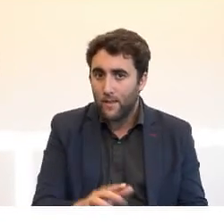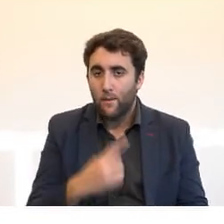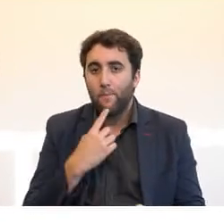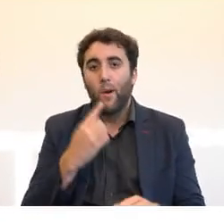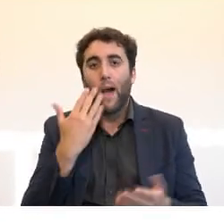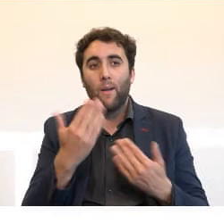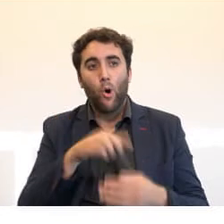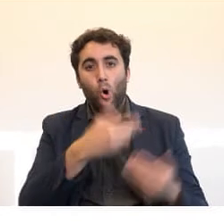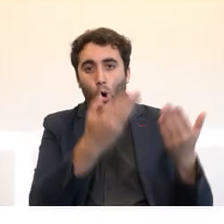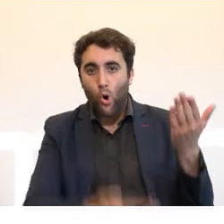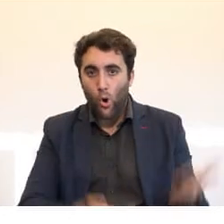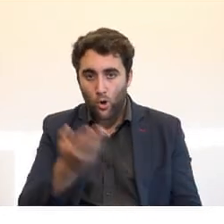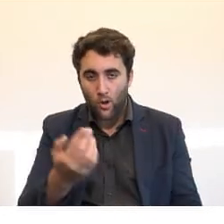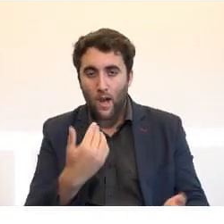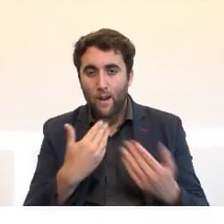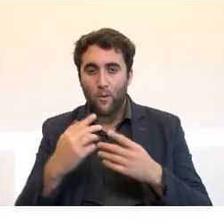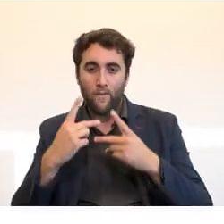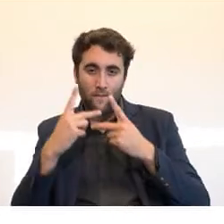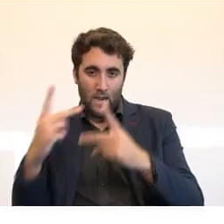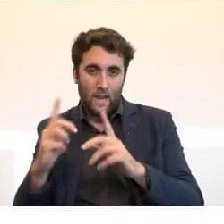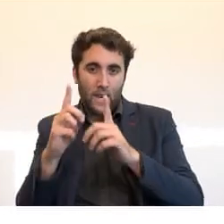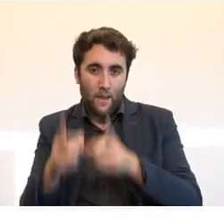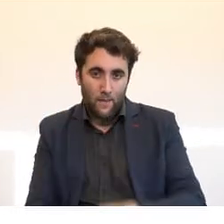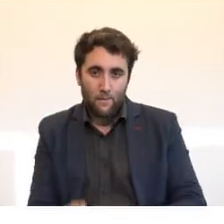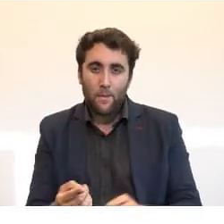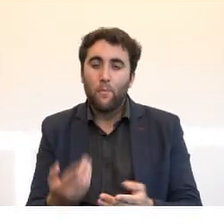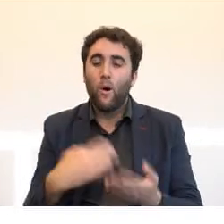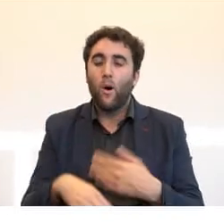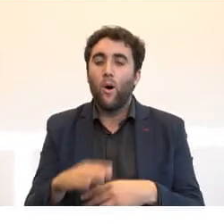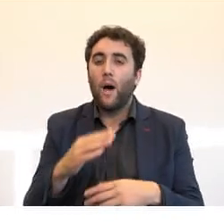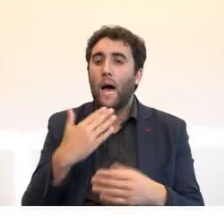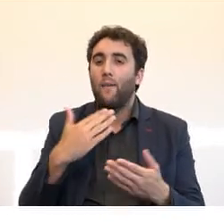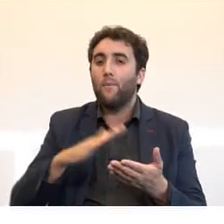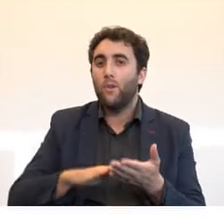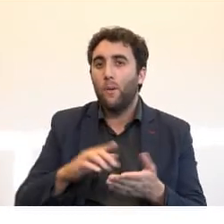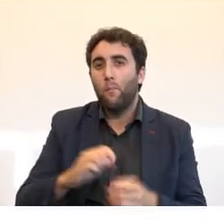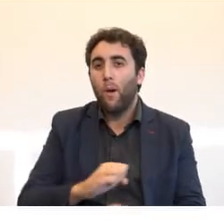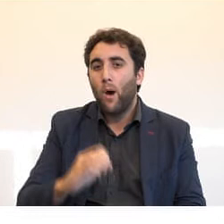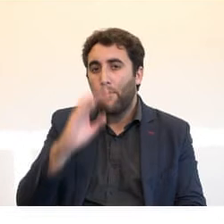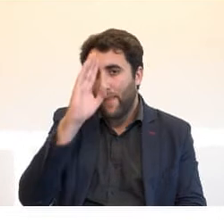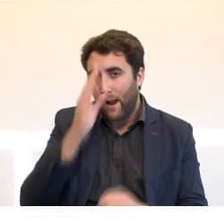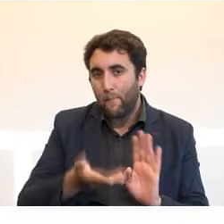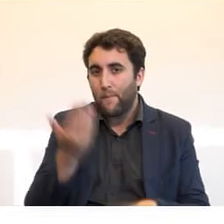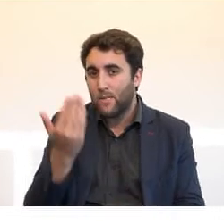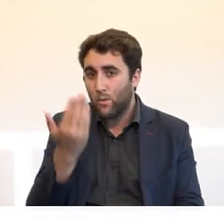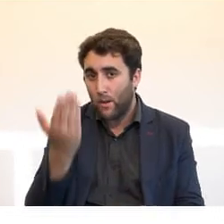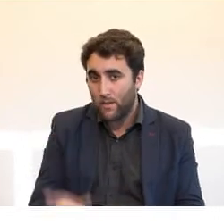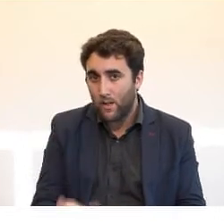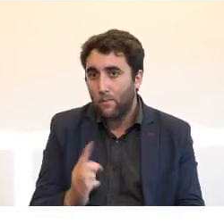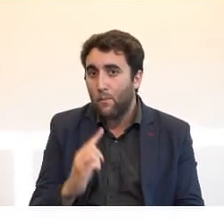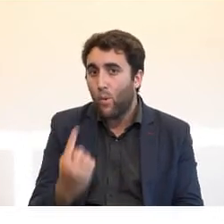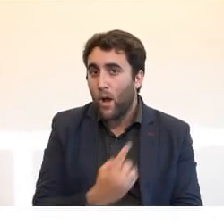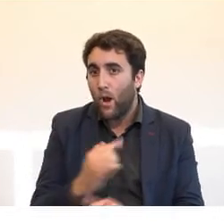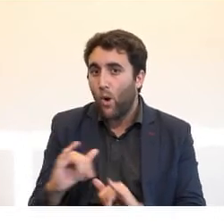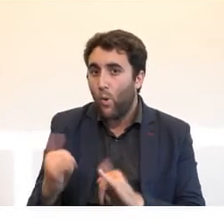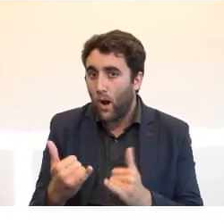también hablamos del viaje. Me gusta mucho lo que dice Platón cuando nos explica que podemos aprender más de una persona en una hora de